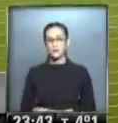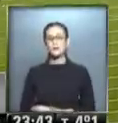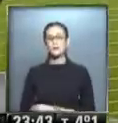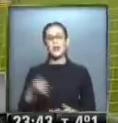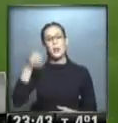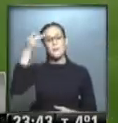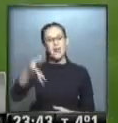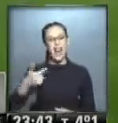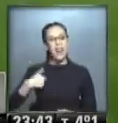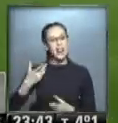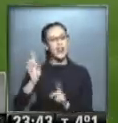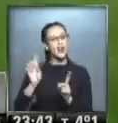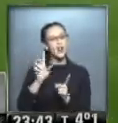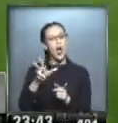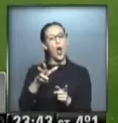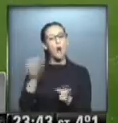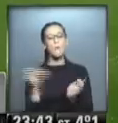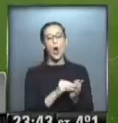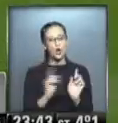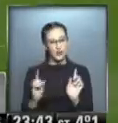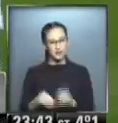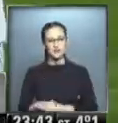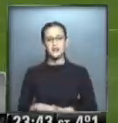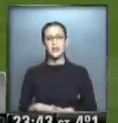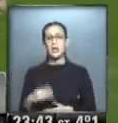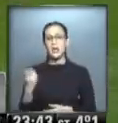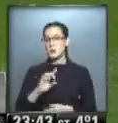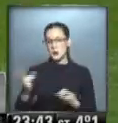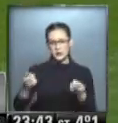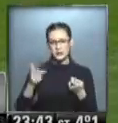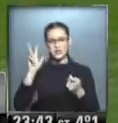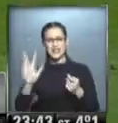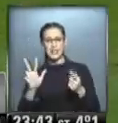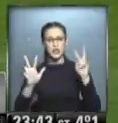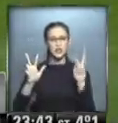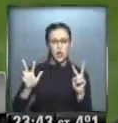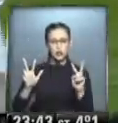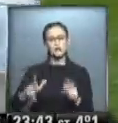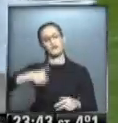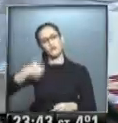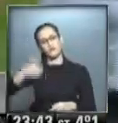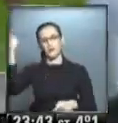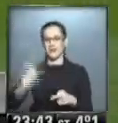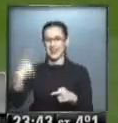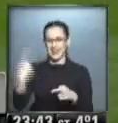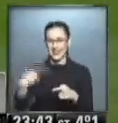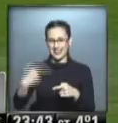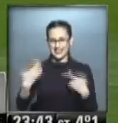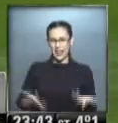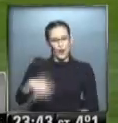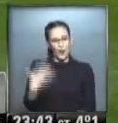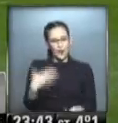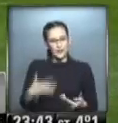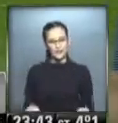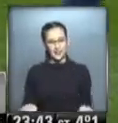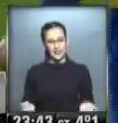cobrado en la primera etapa para Newell's. Sin embargo, nada de eso fue necesario. 3-2, victoria, festejo de Mateo y compañía para que Newell's